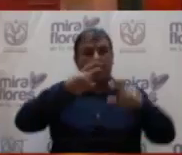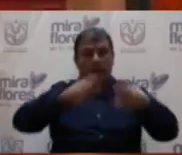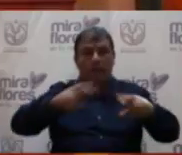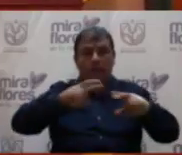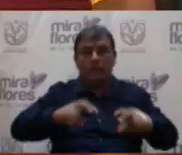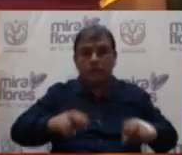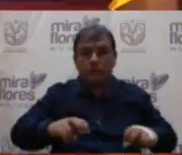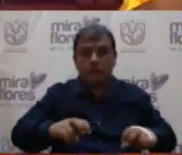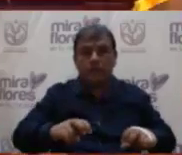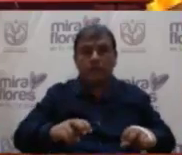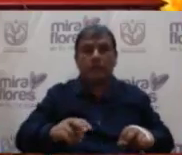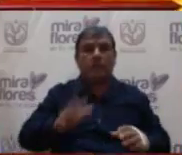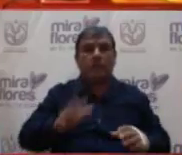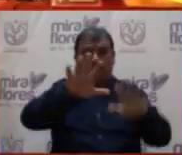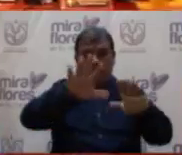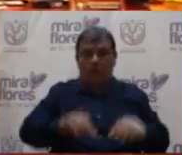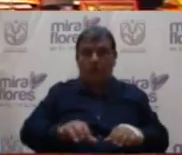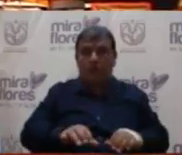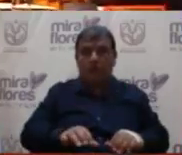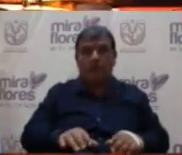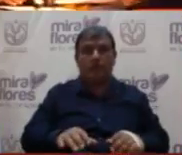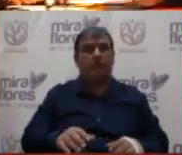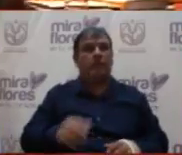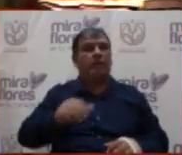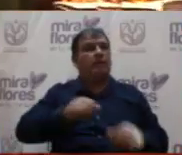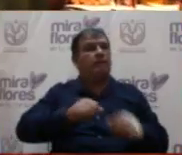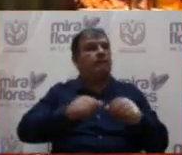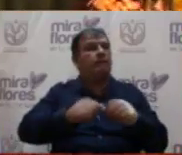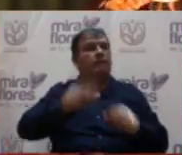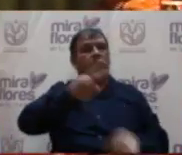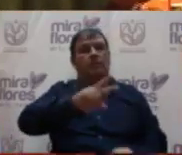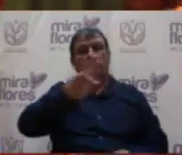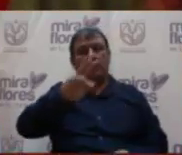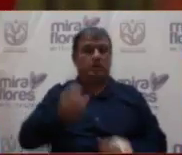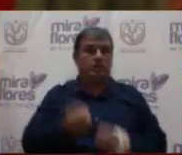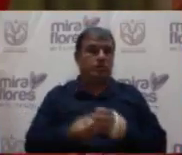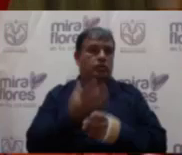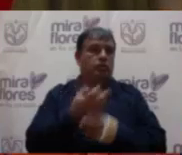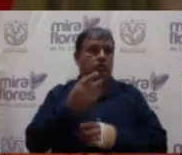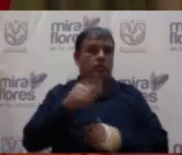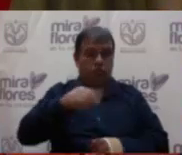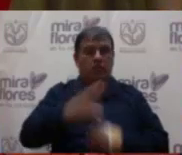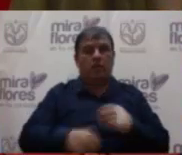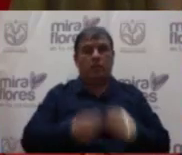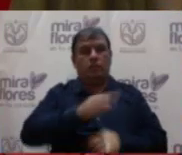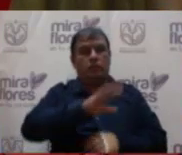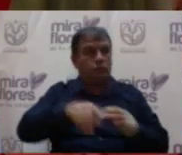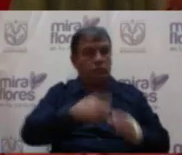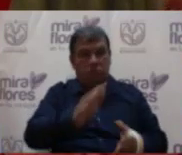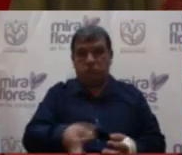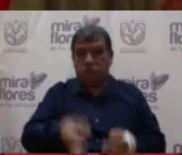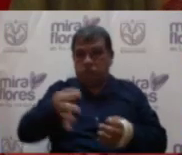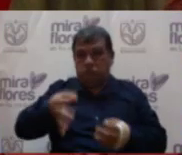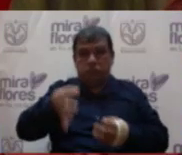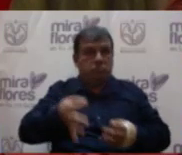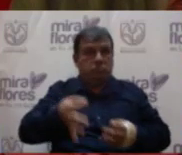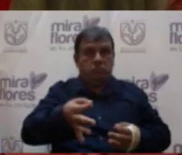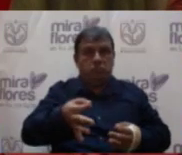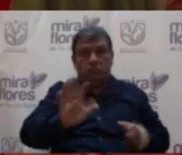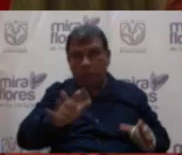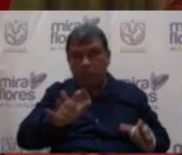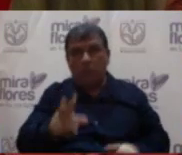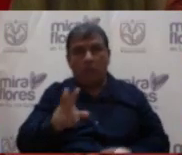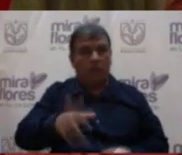revisión del acta de la sesión de fecha 27 de septiembre del año en curso. Todos ustedes la tienen en su